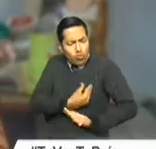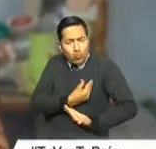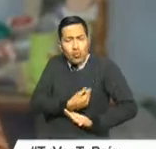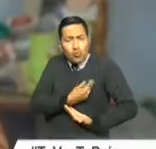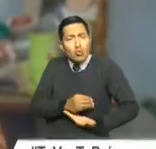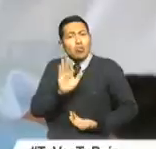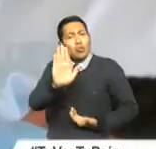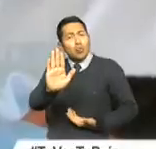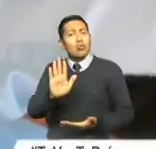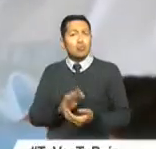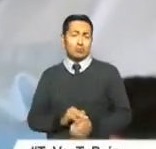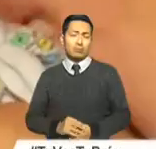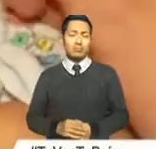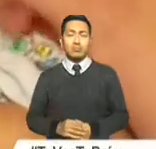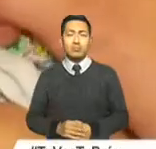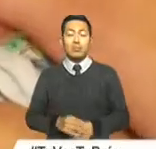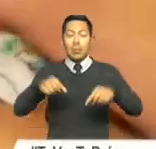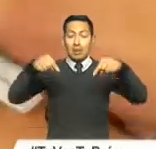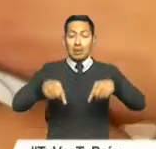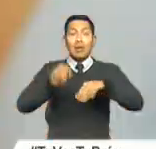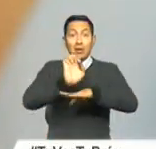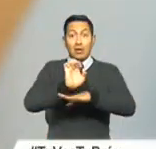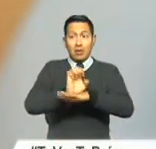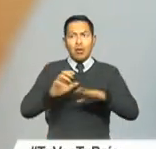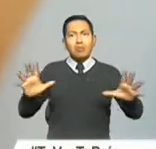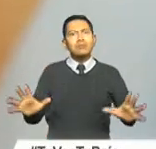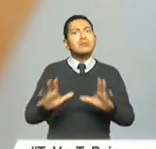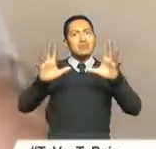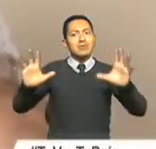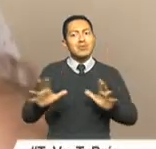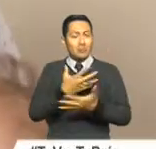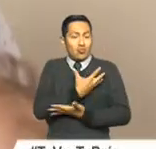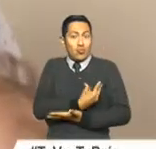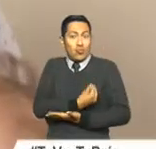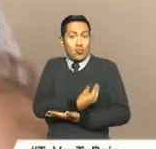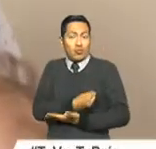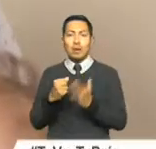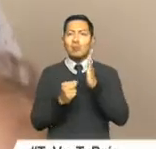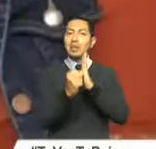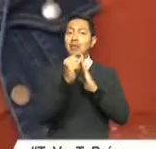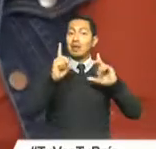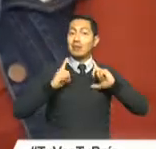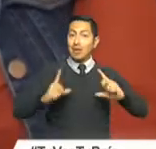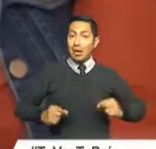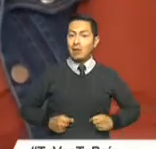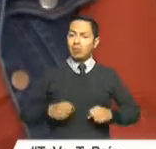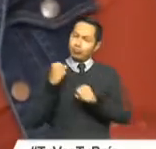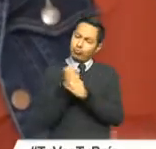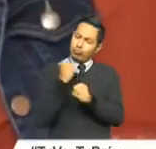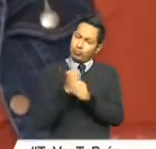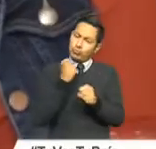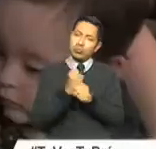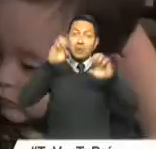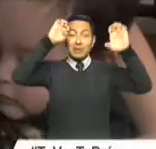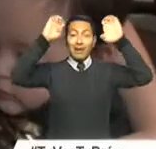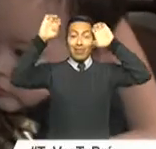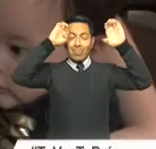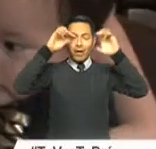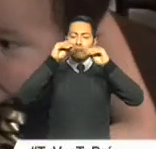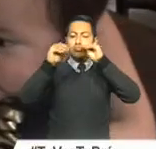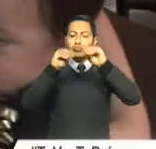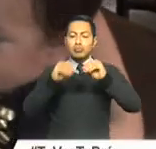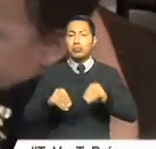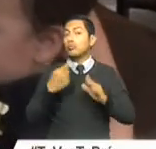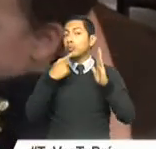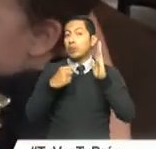la leche materna. En el Ecuador, para incentivar esta práctica, el Ministerio de Salud Pública trabaja en varias estrategias como la creación de